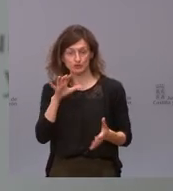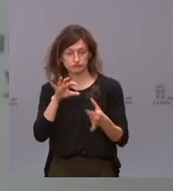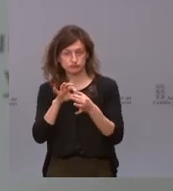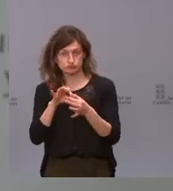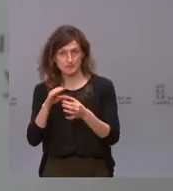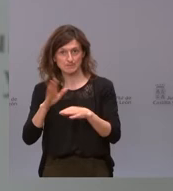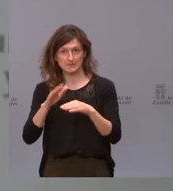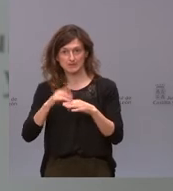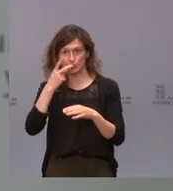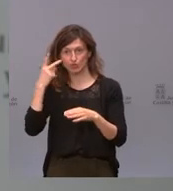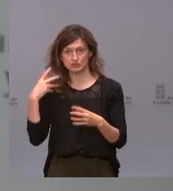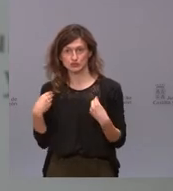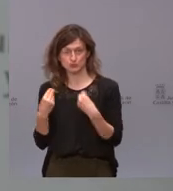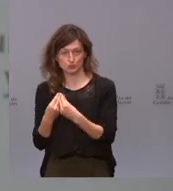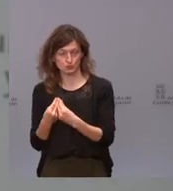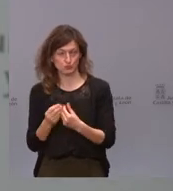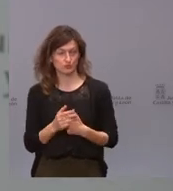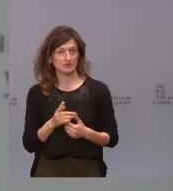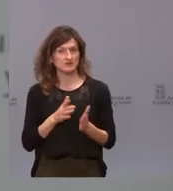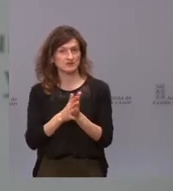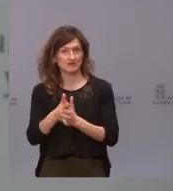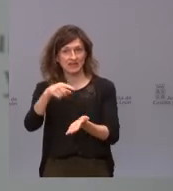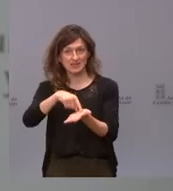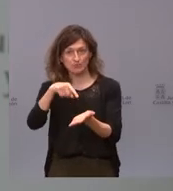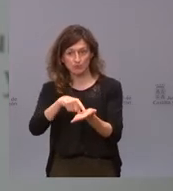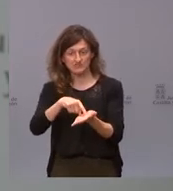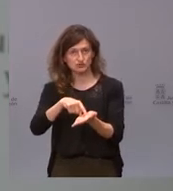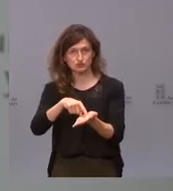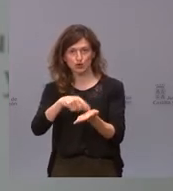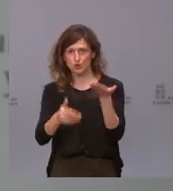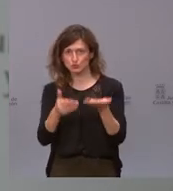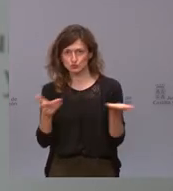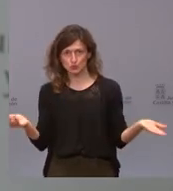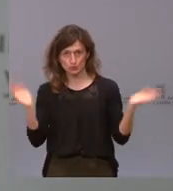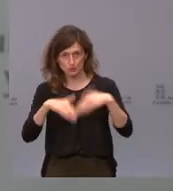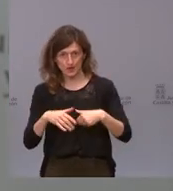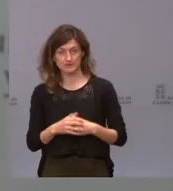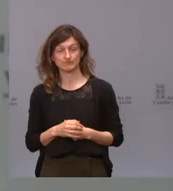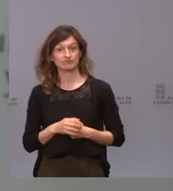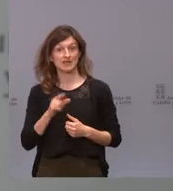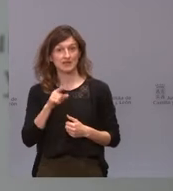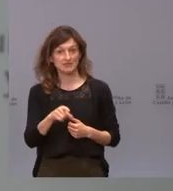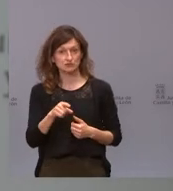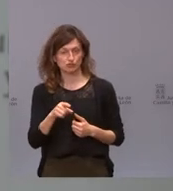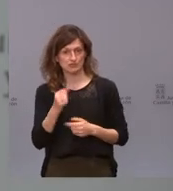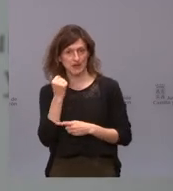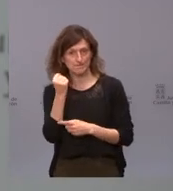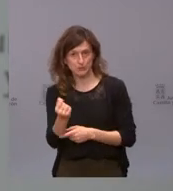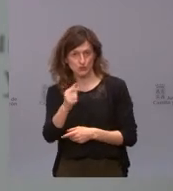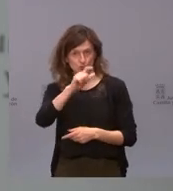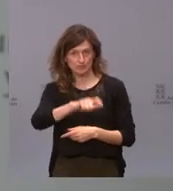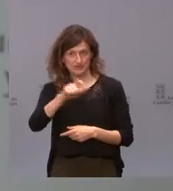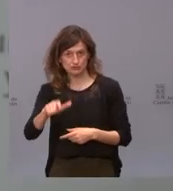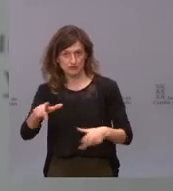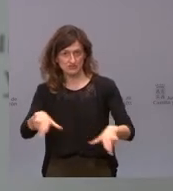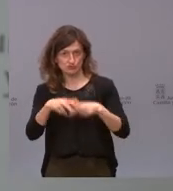menos durante dos años considero que es un impuesto profundamente injusto este es un guiño a las personas a